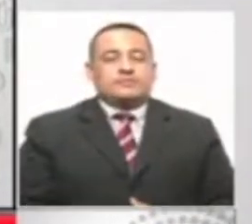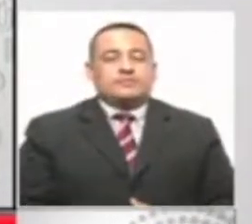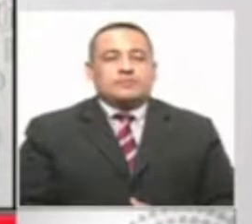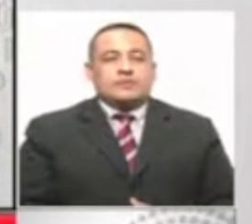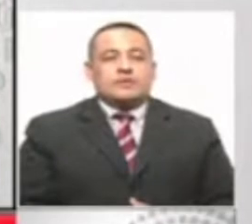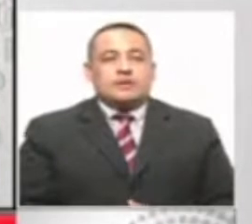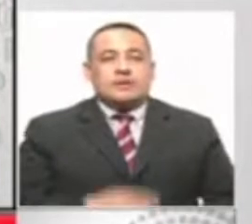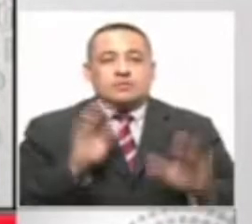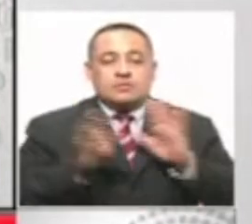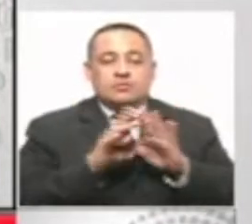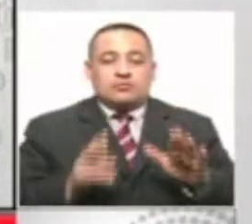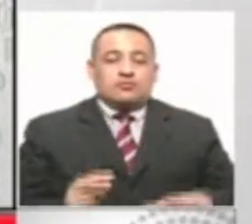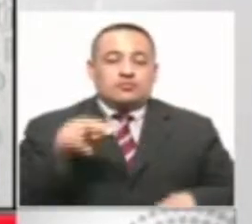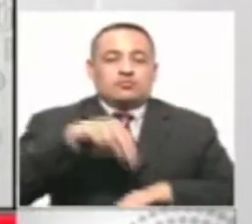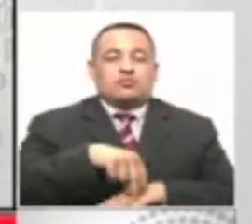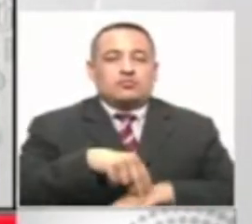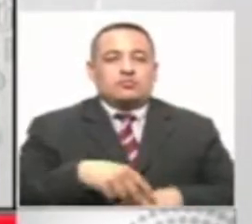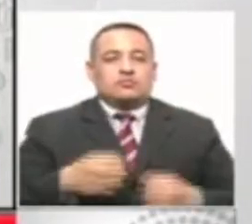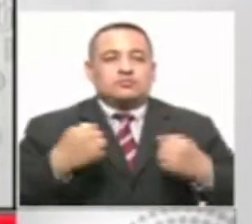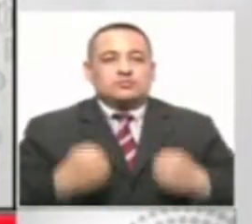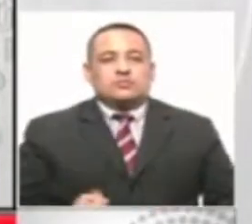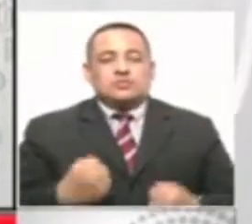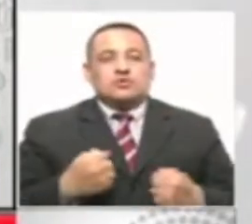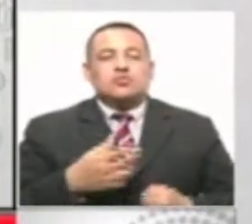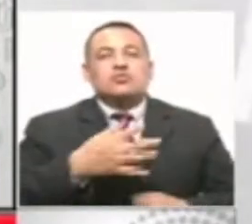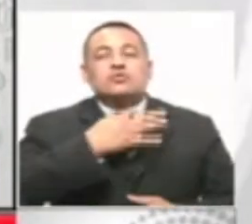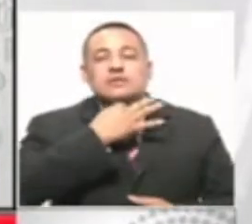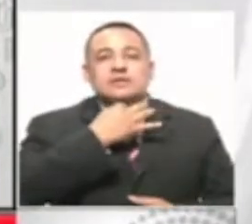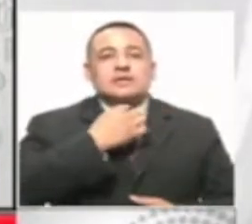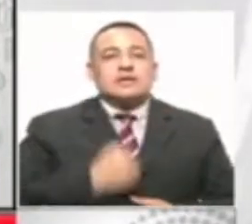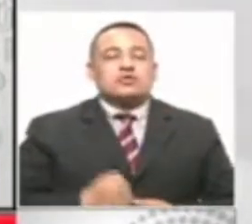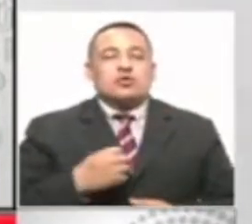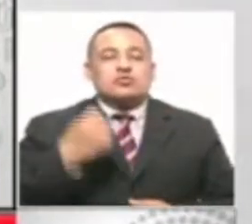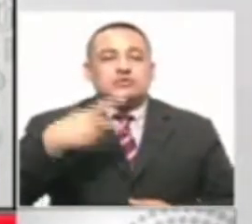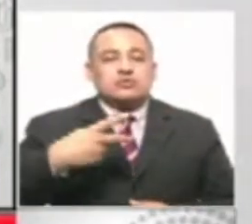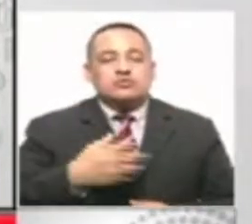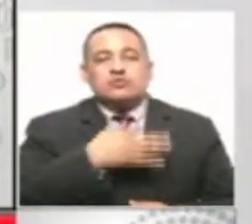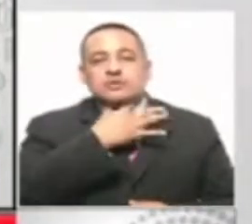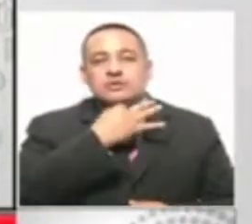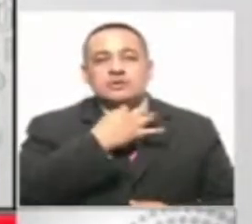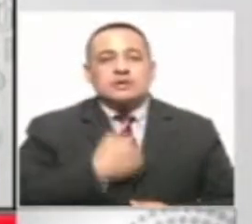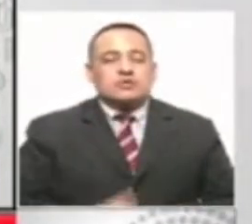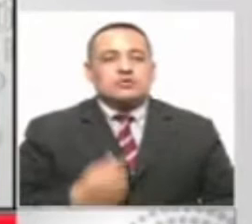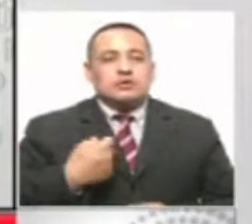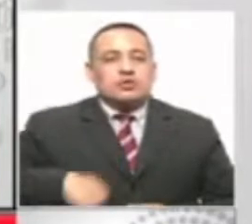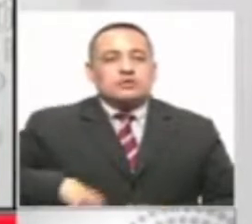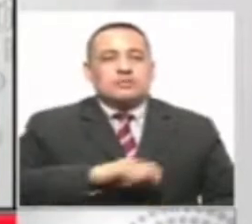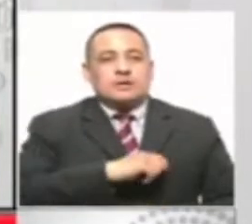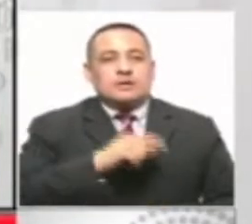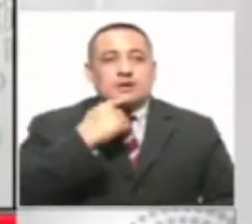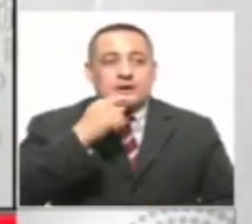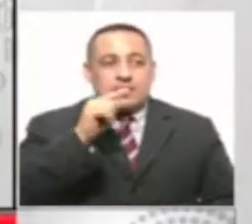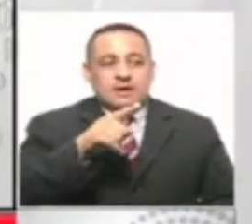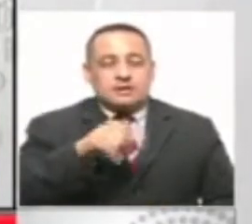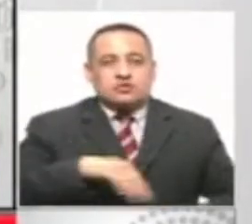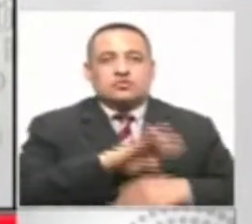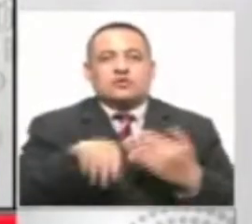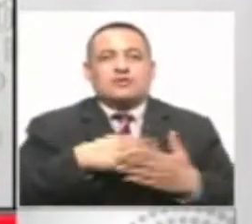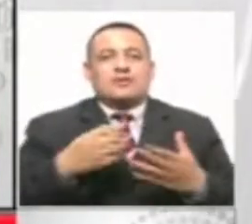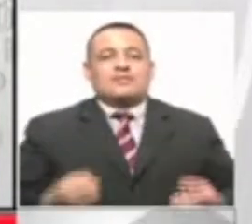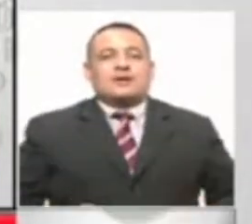estaría ocupando ese ministerio un nieto o un bisnieto de los españoles. Ahí sí, todos